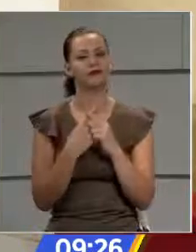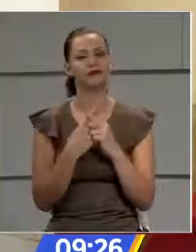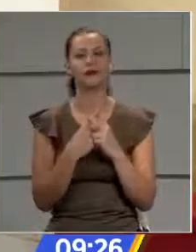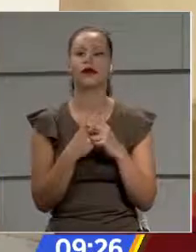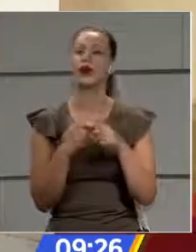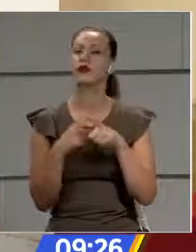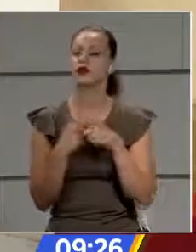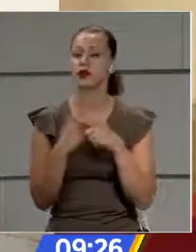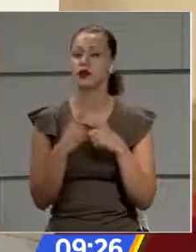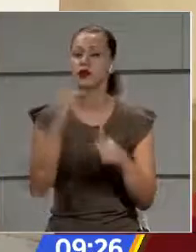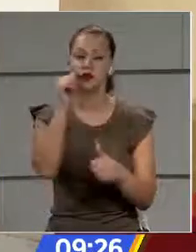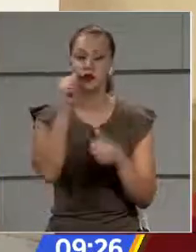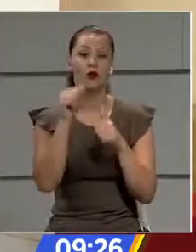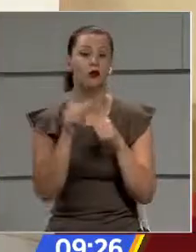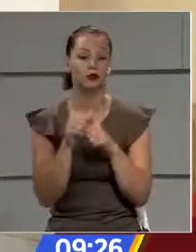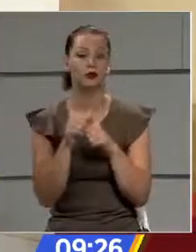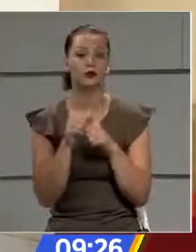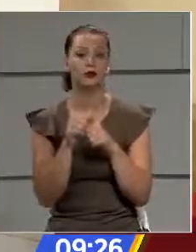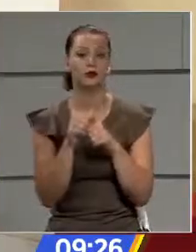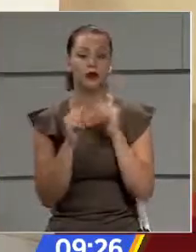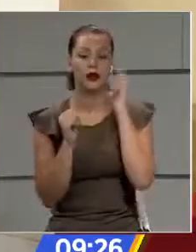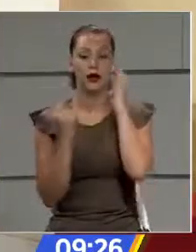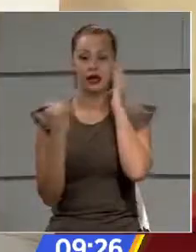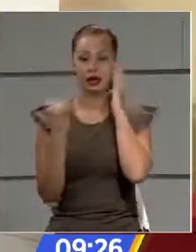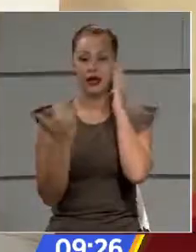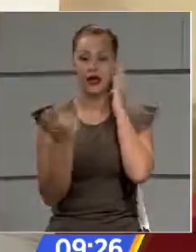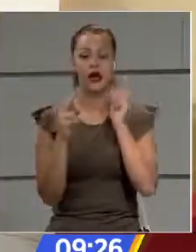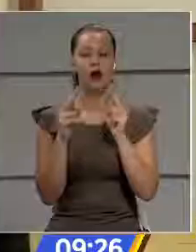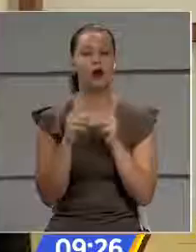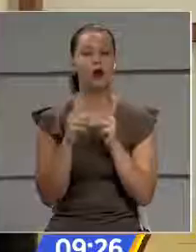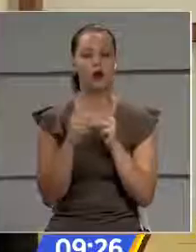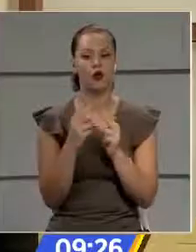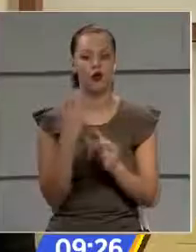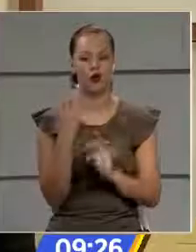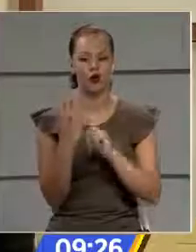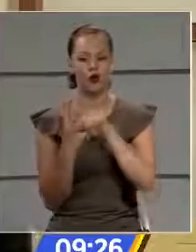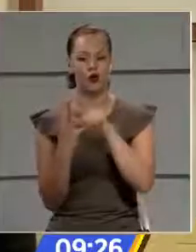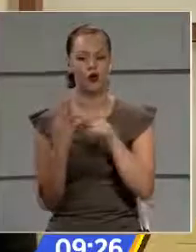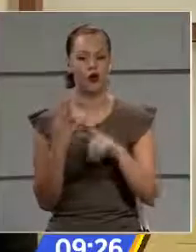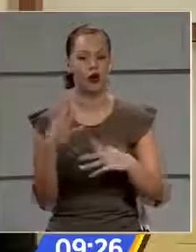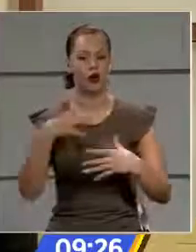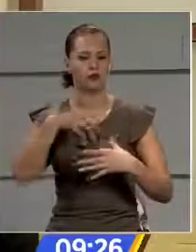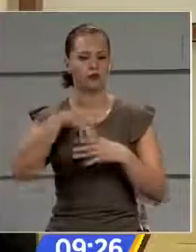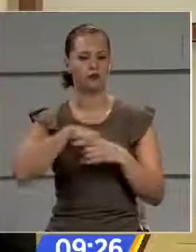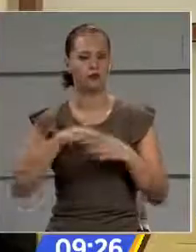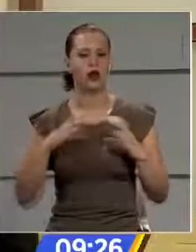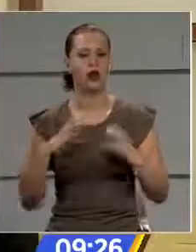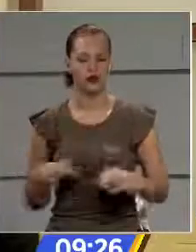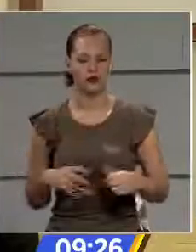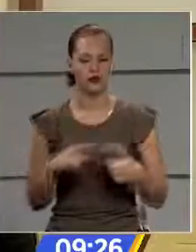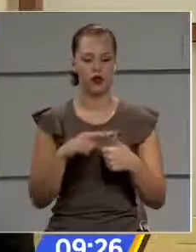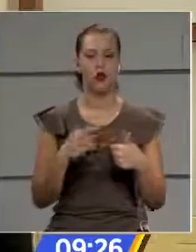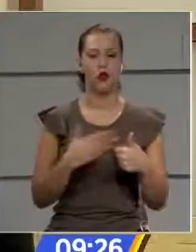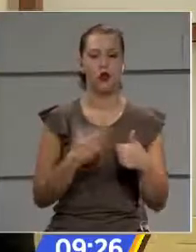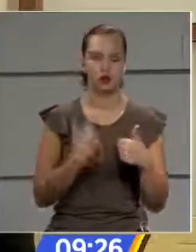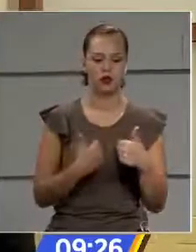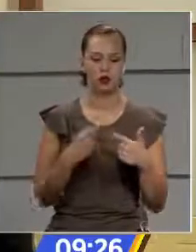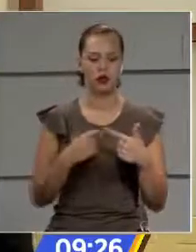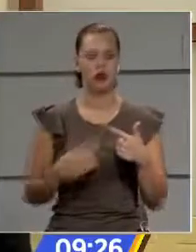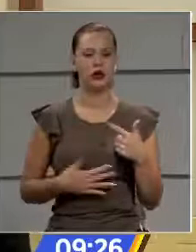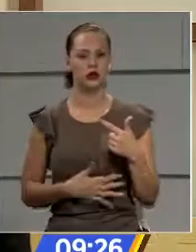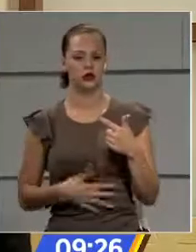bueno, recuerdan que estamos conociendo cuatro órganos internos, ¿verdad? El corazón, el